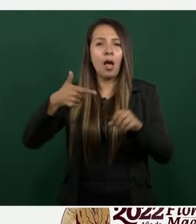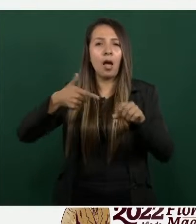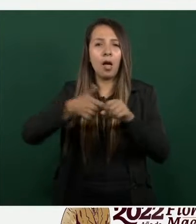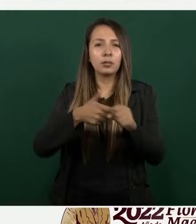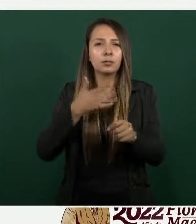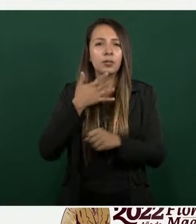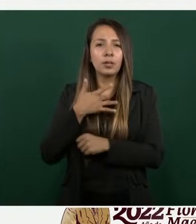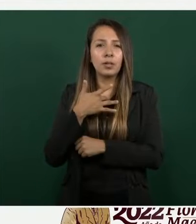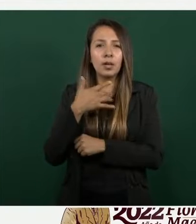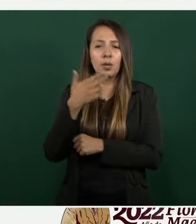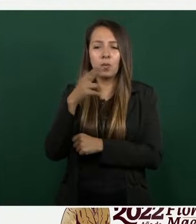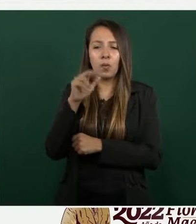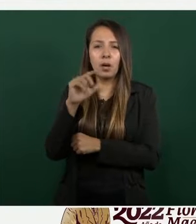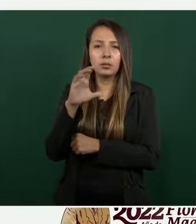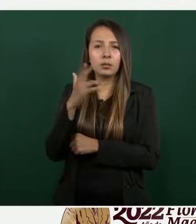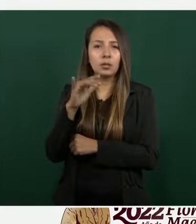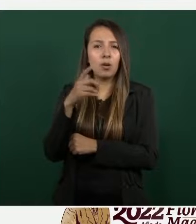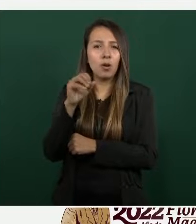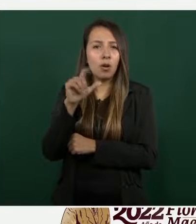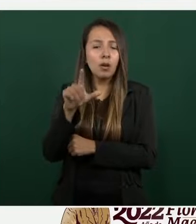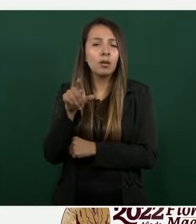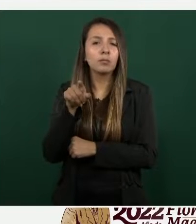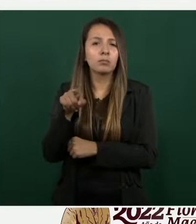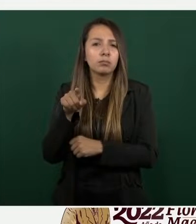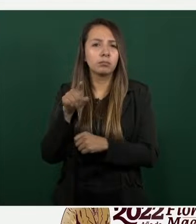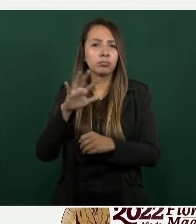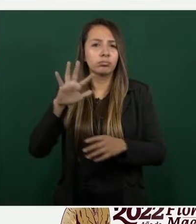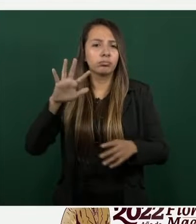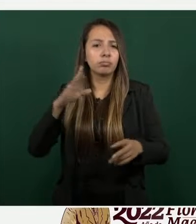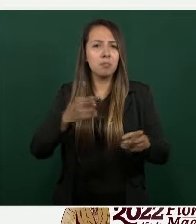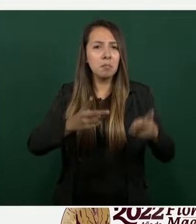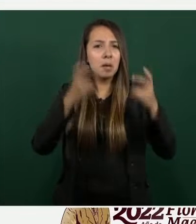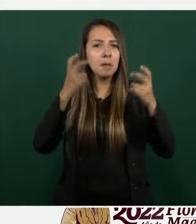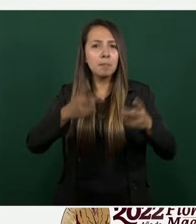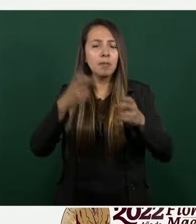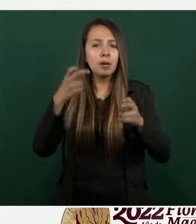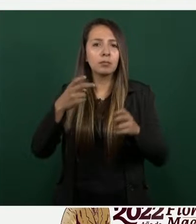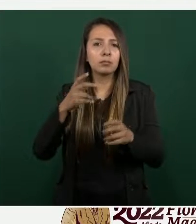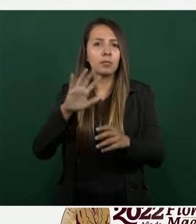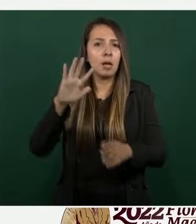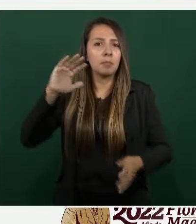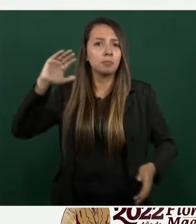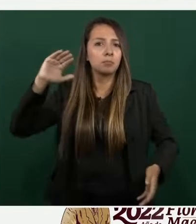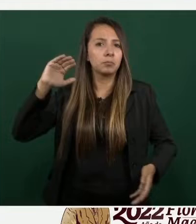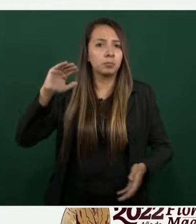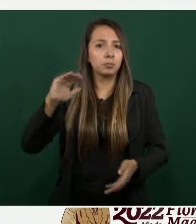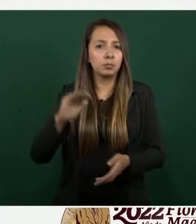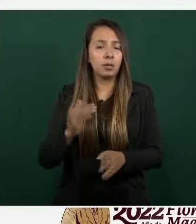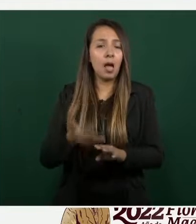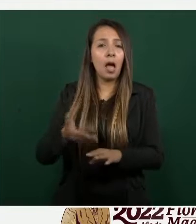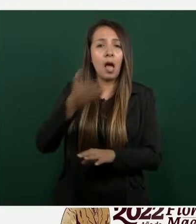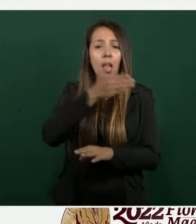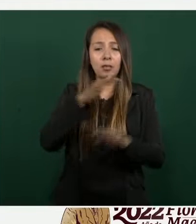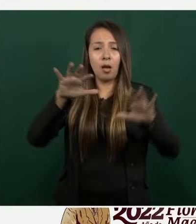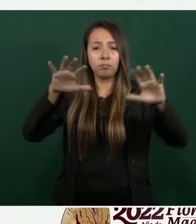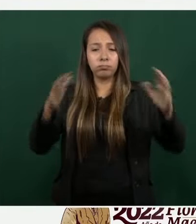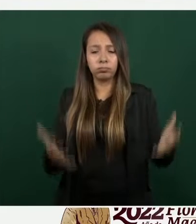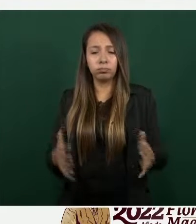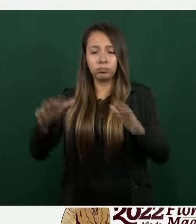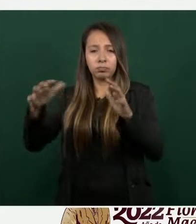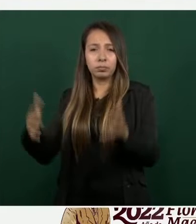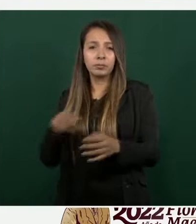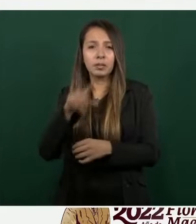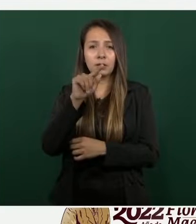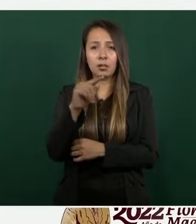se ha bajado de 72,000 barriles a 6.2 y continuamos